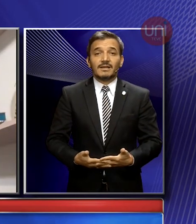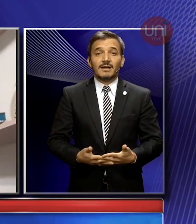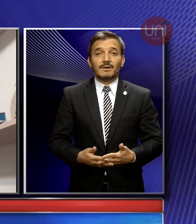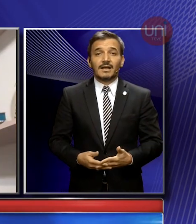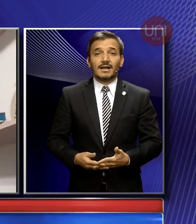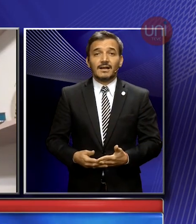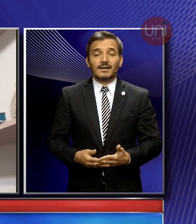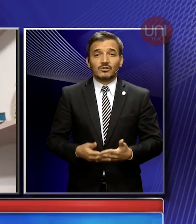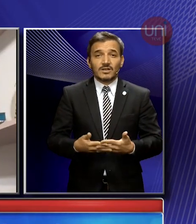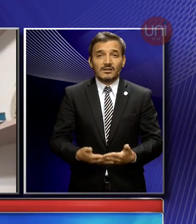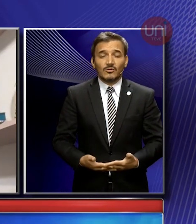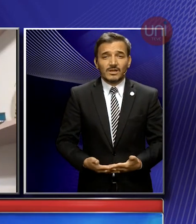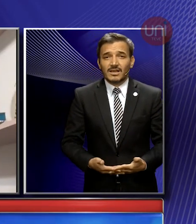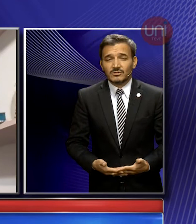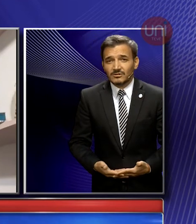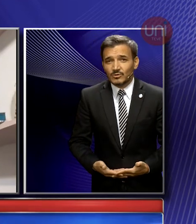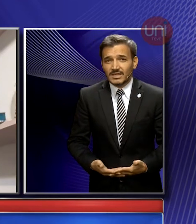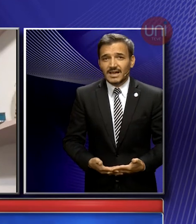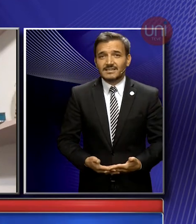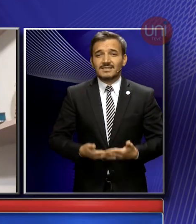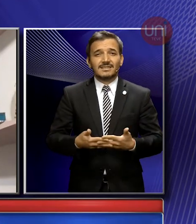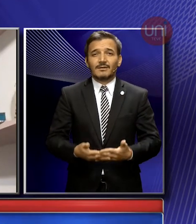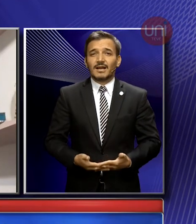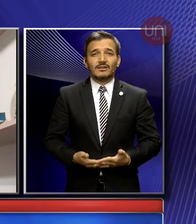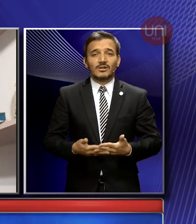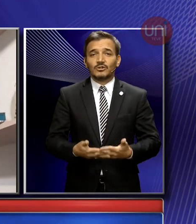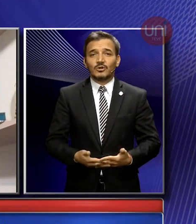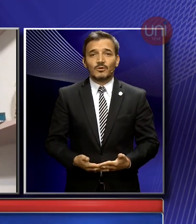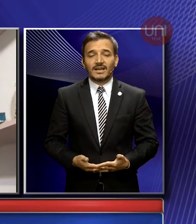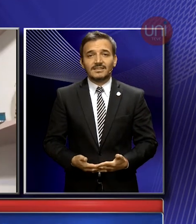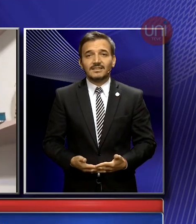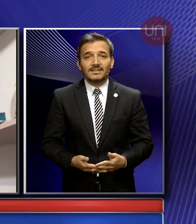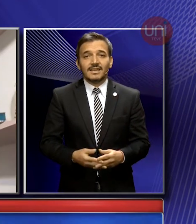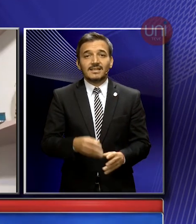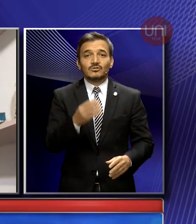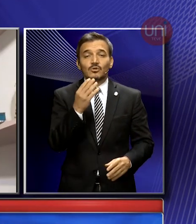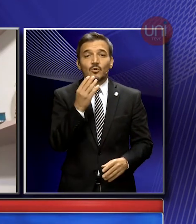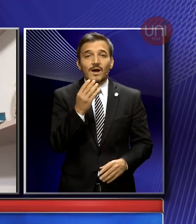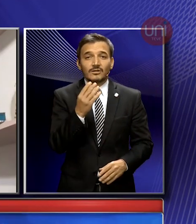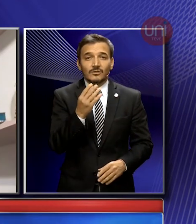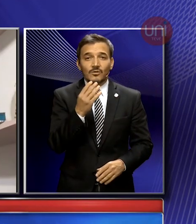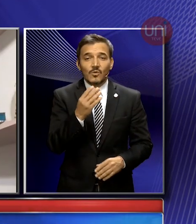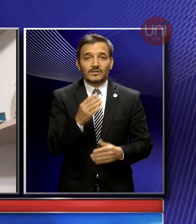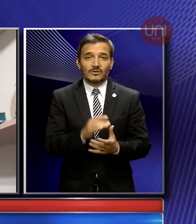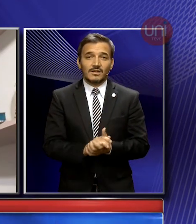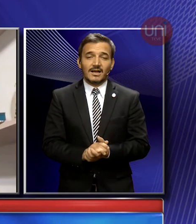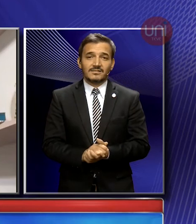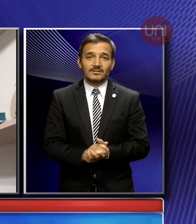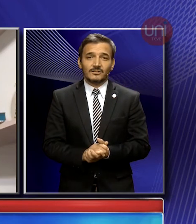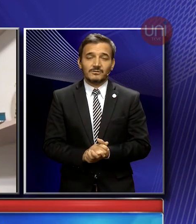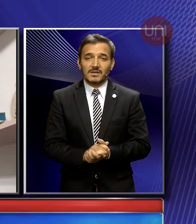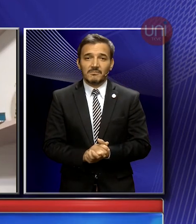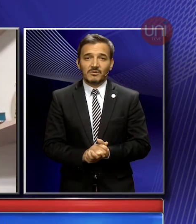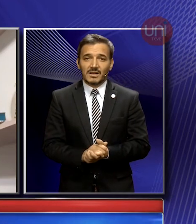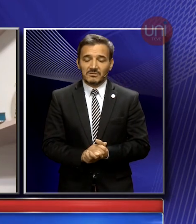Villa María para carrozar una de las unidades. Siguen trabajando, dando todo por la gente, y tan solo 4 han